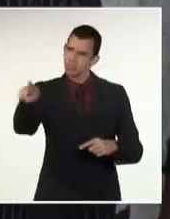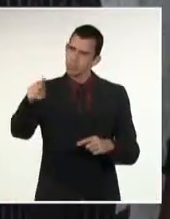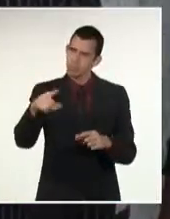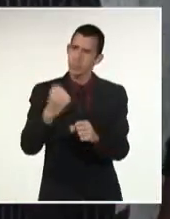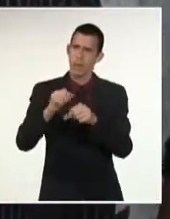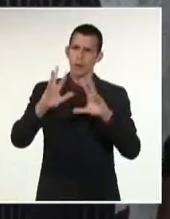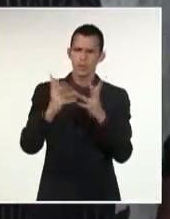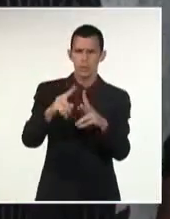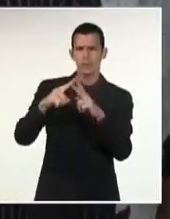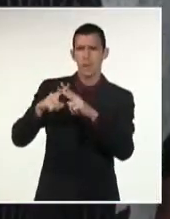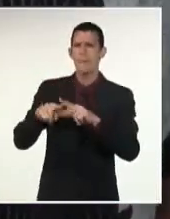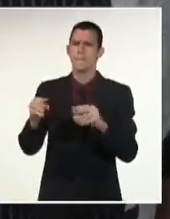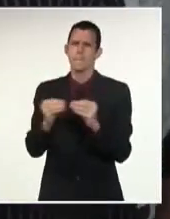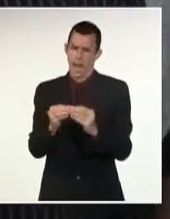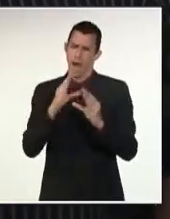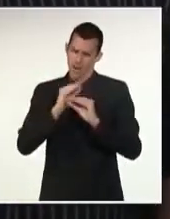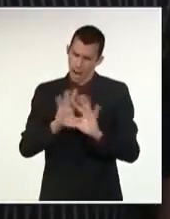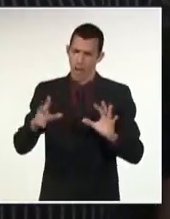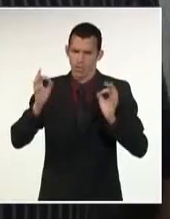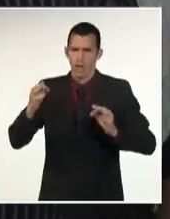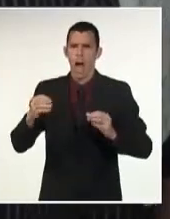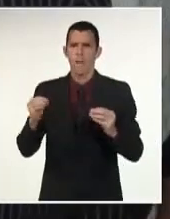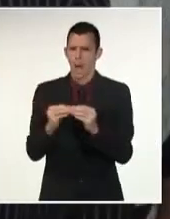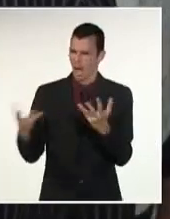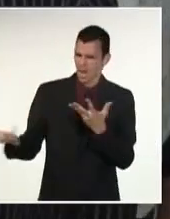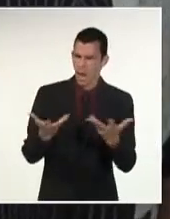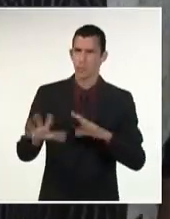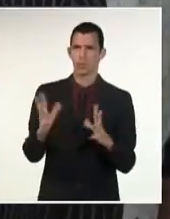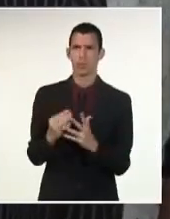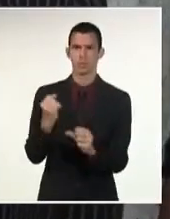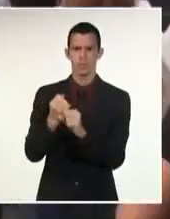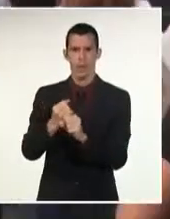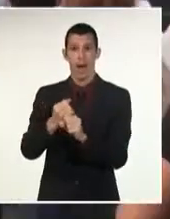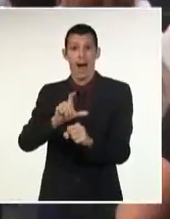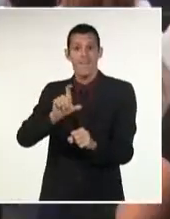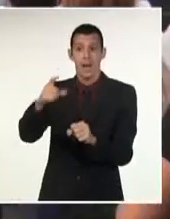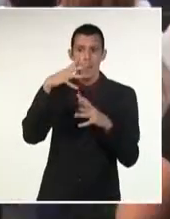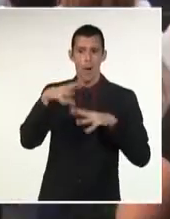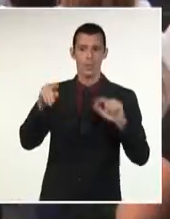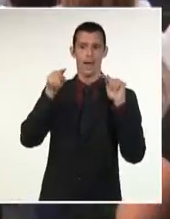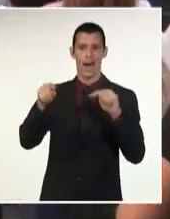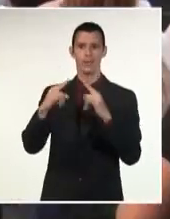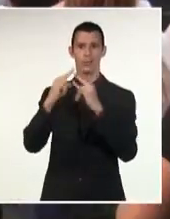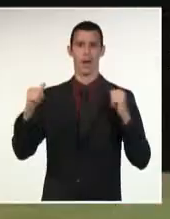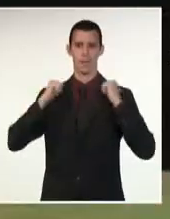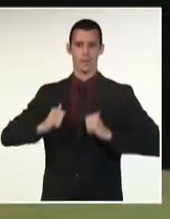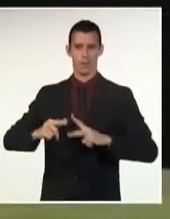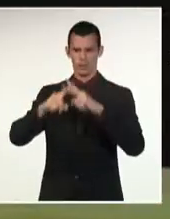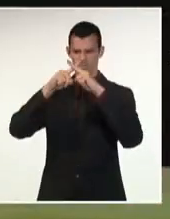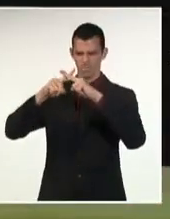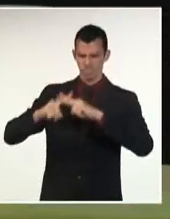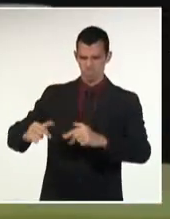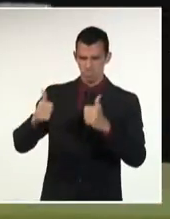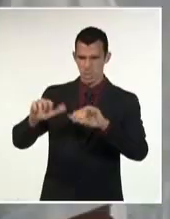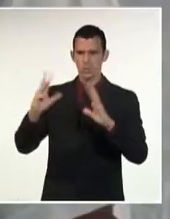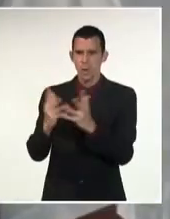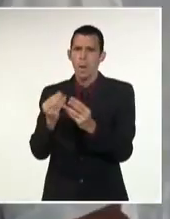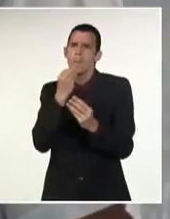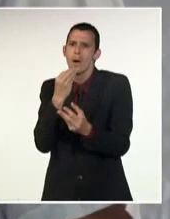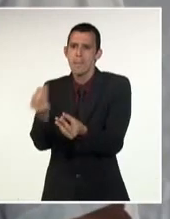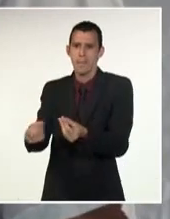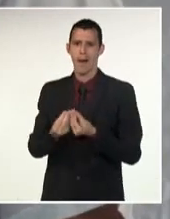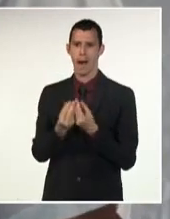realmente comience a demostrarse lo beneficioso que puede hacer. Posteriormente intercambiaron con estudiantes de